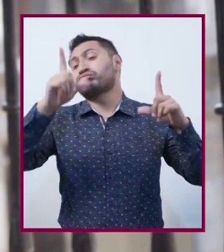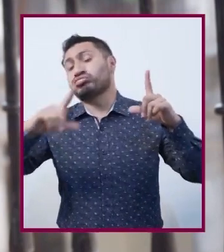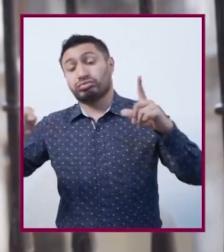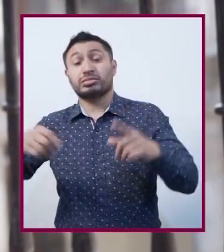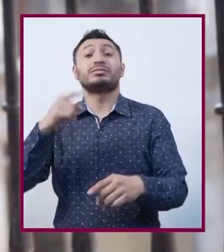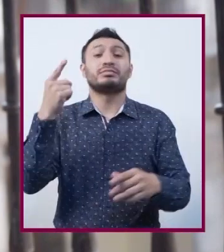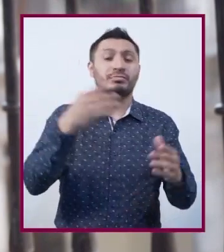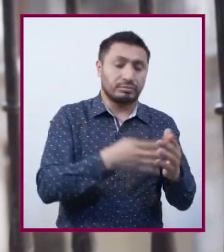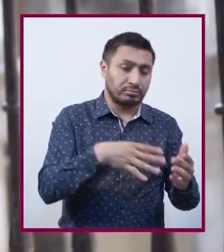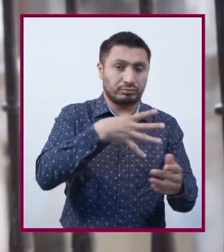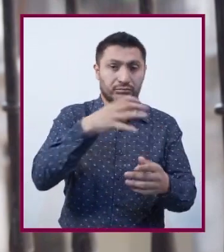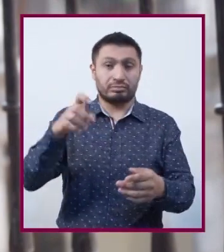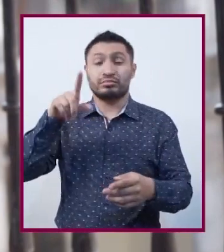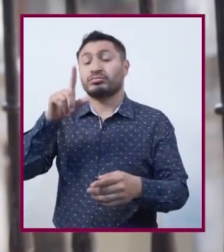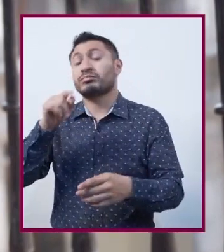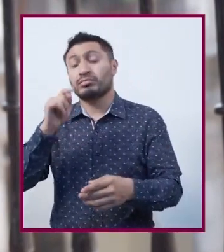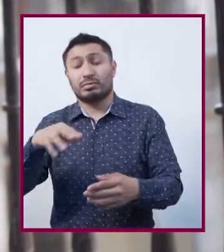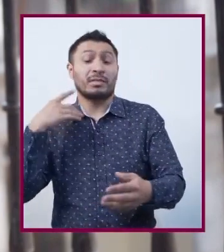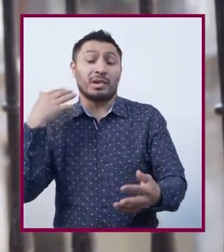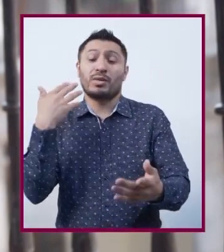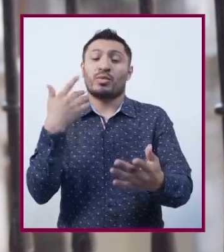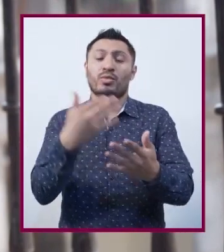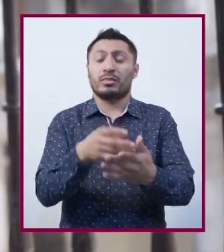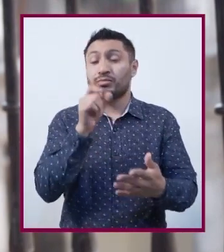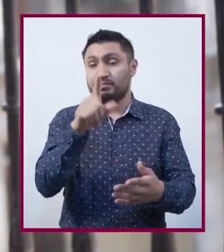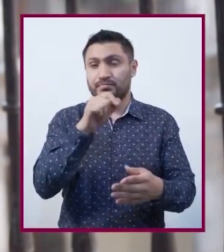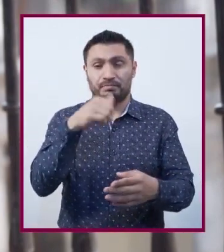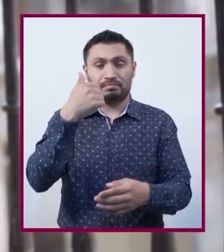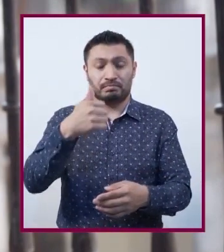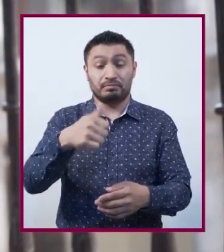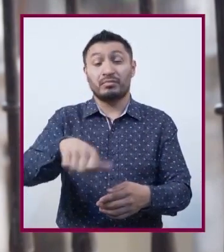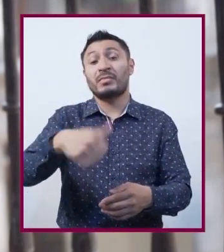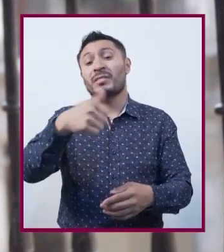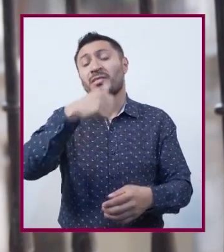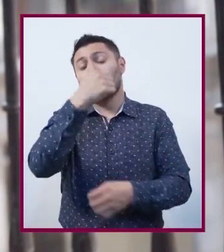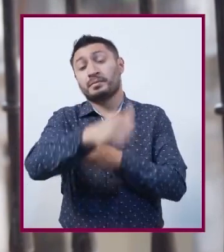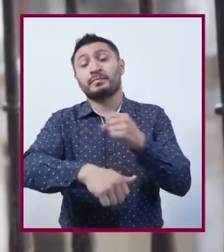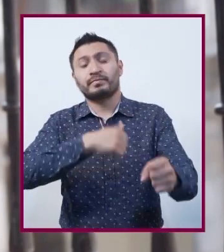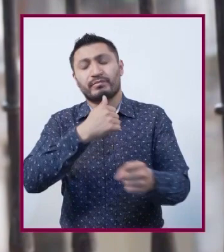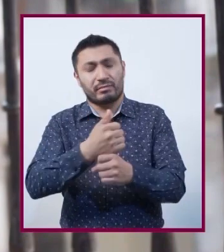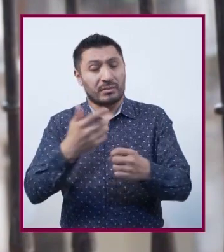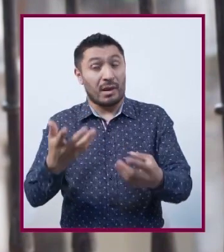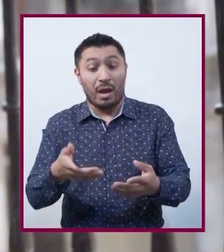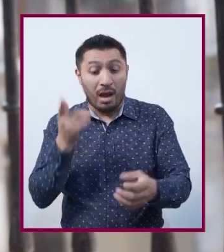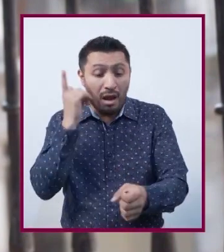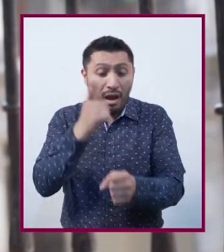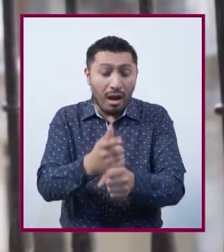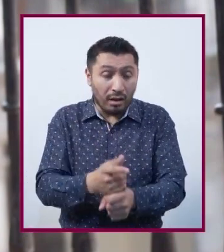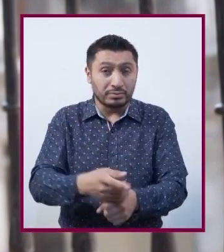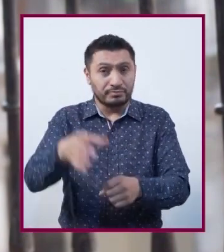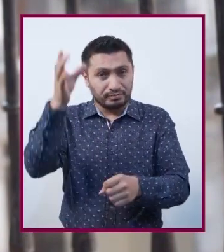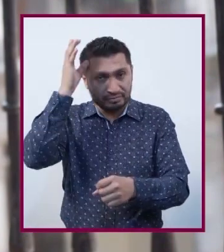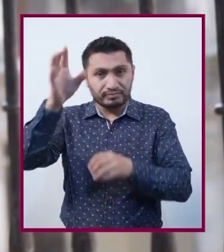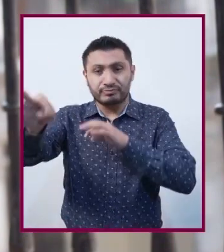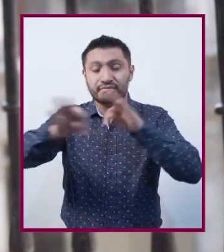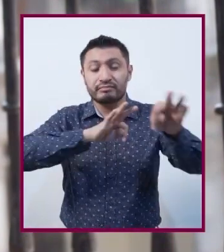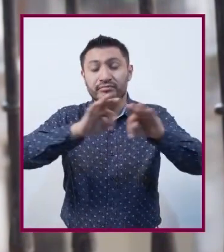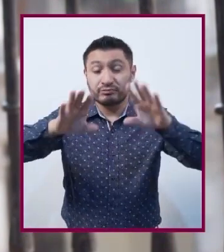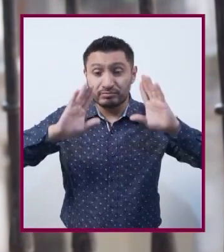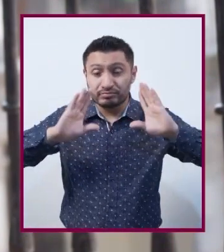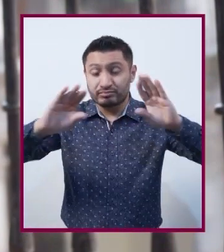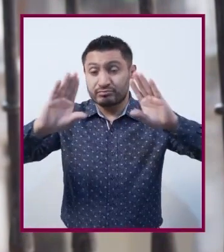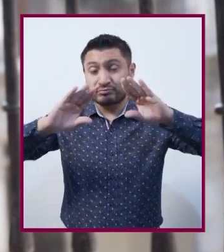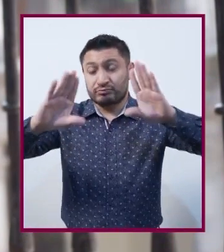general en todo el país. En los 70s, y producto también del plan de 11 años, se difunde